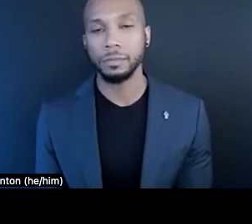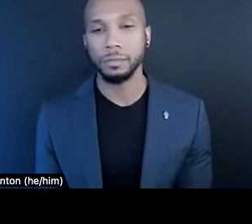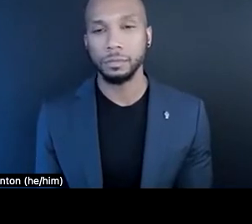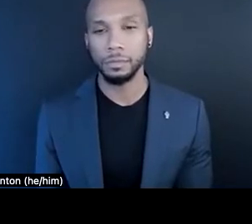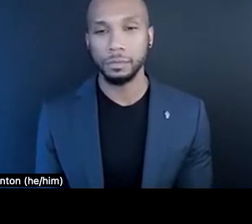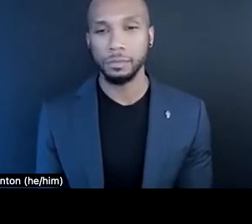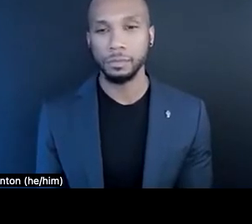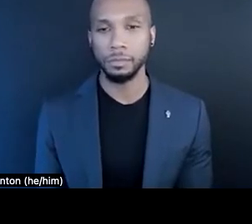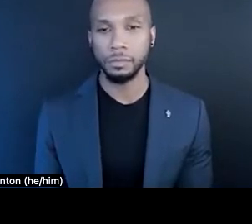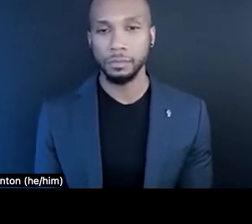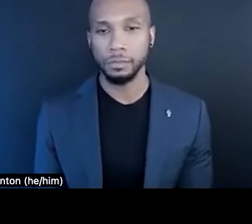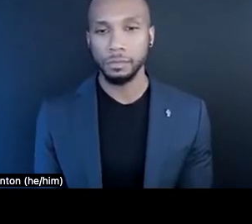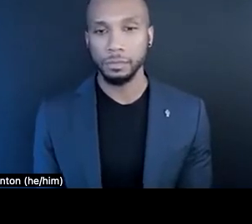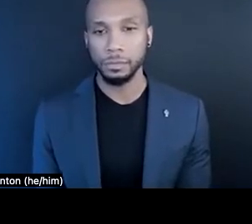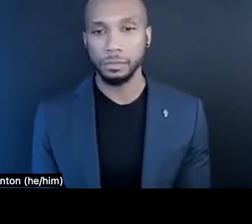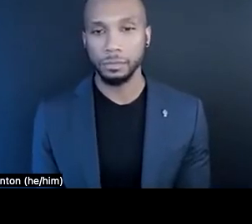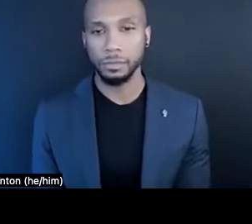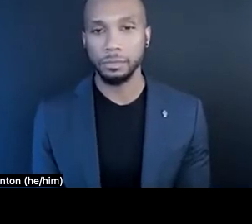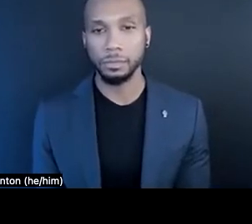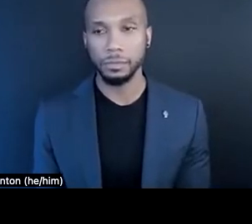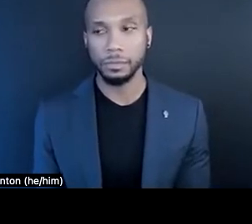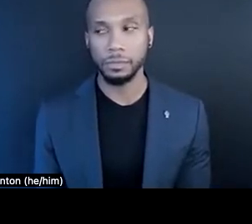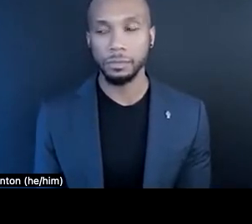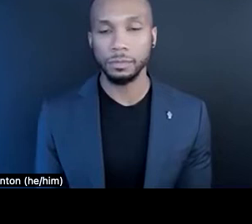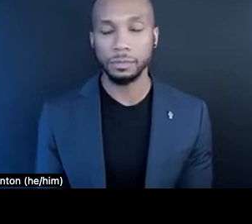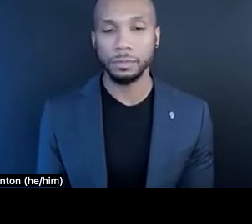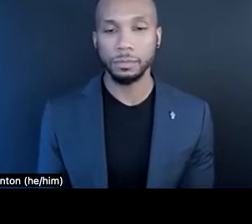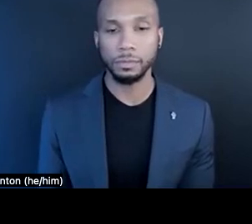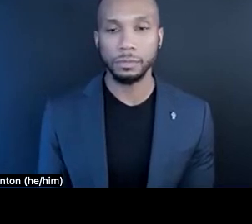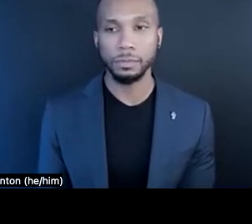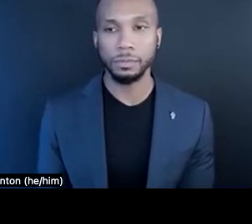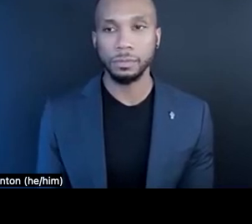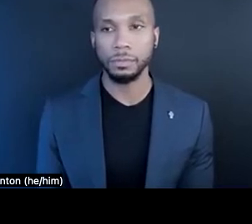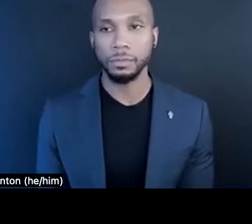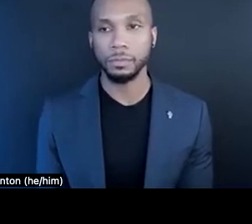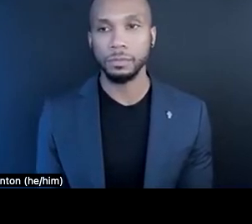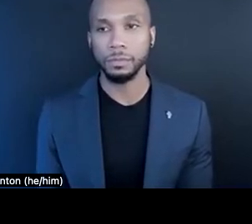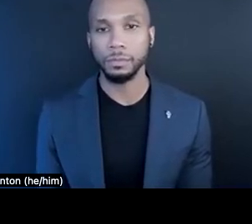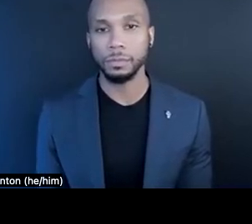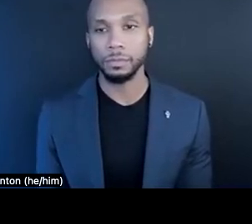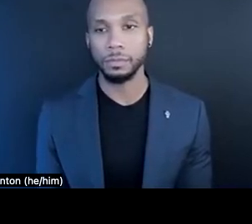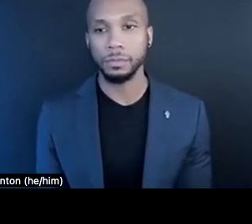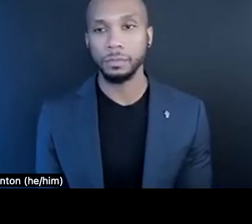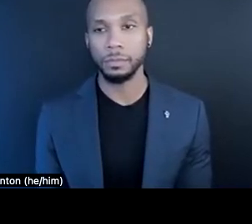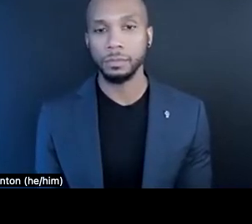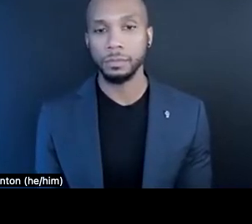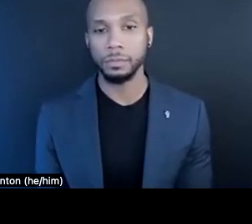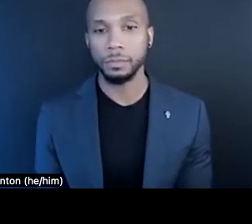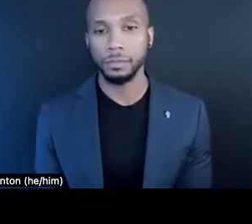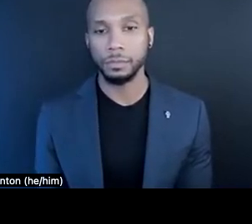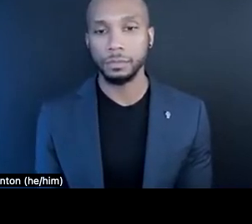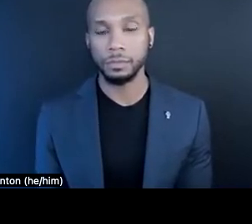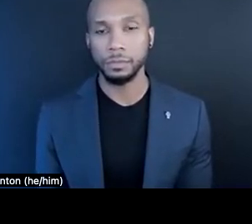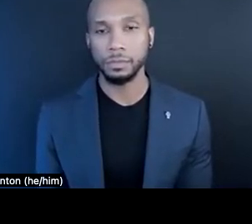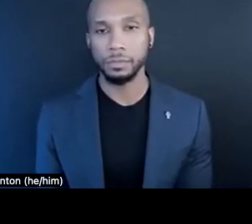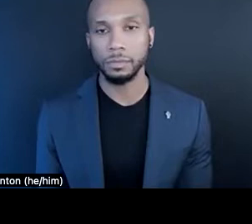momento tampoco veía representaciones de mi pueblo, de los pueblos